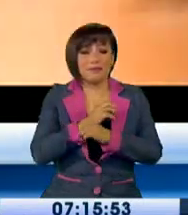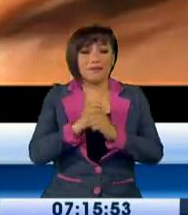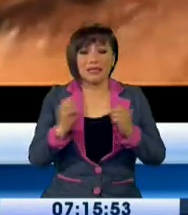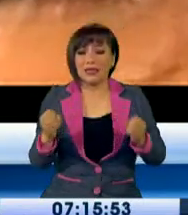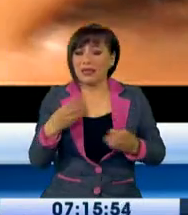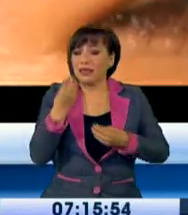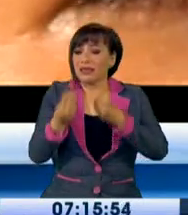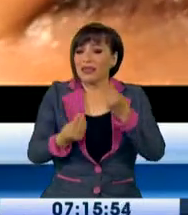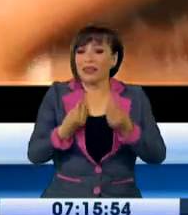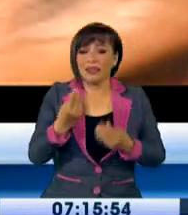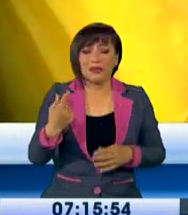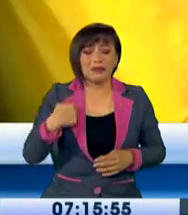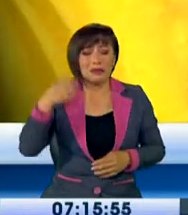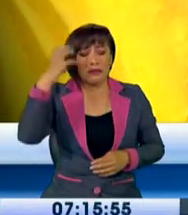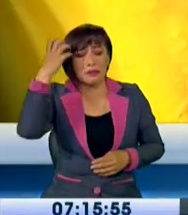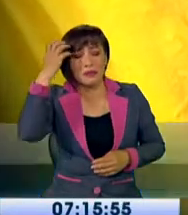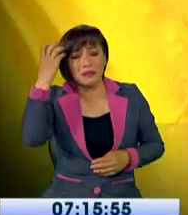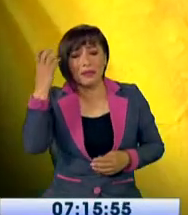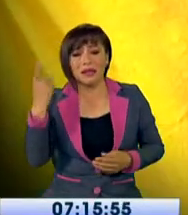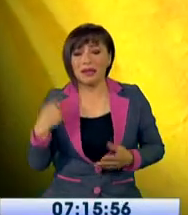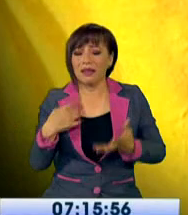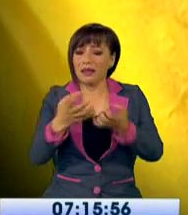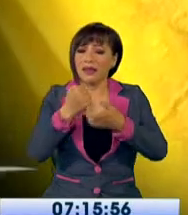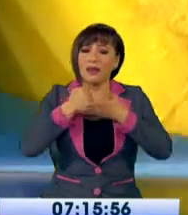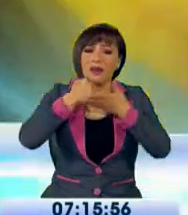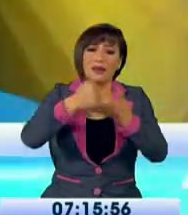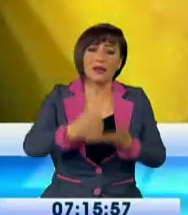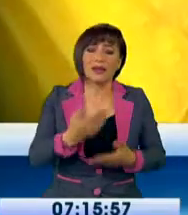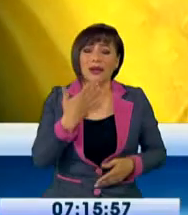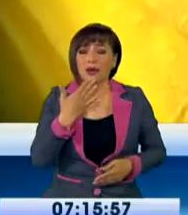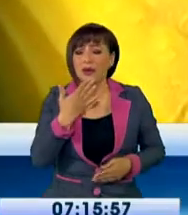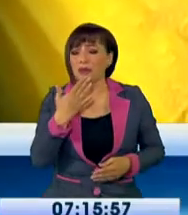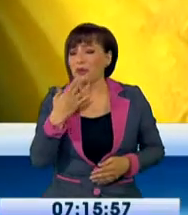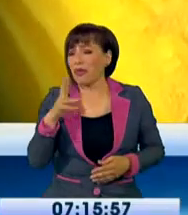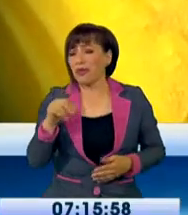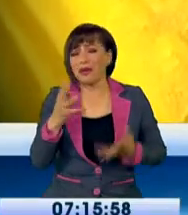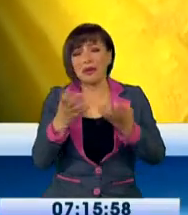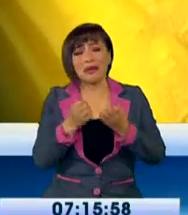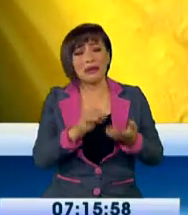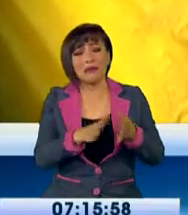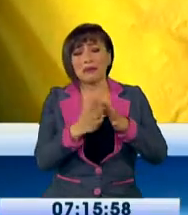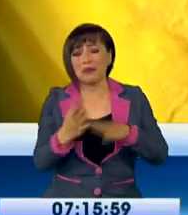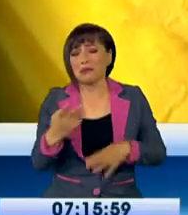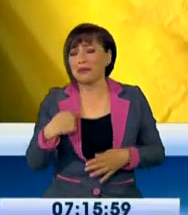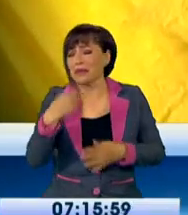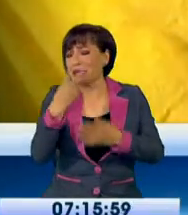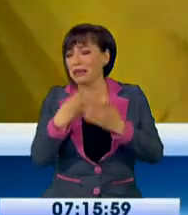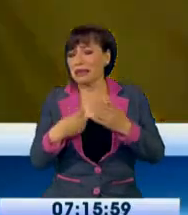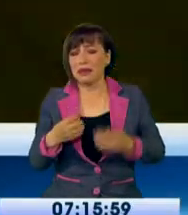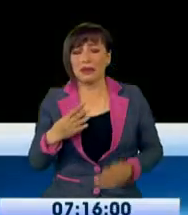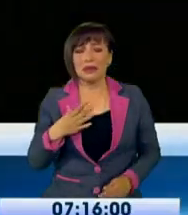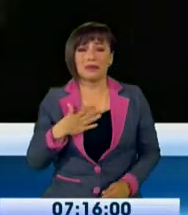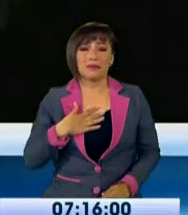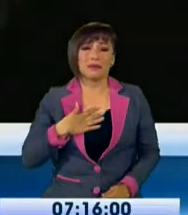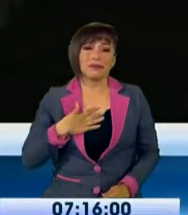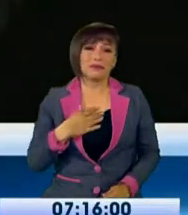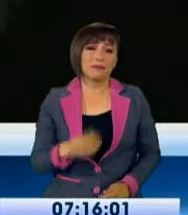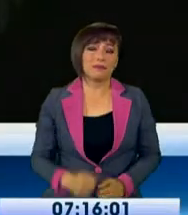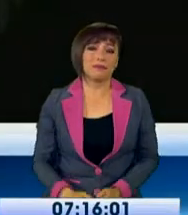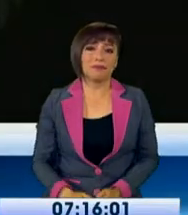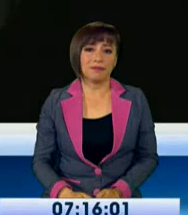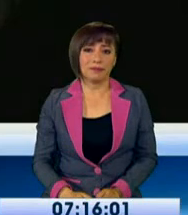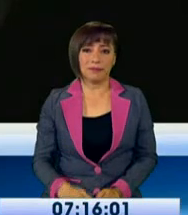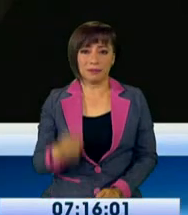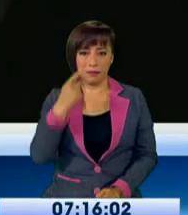para poderlo ayudar a él. No quisiera que la droga me lo arrebate a mi hijo, a ninguno. Que por favor me lo